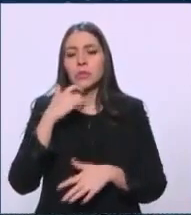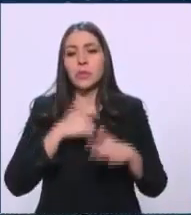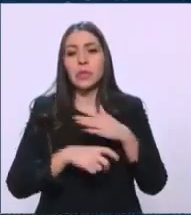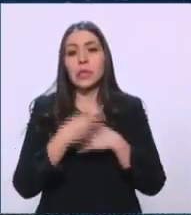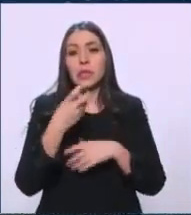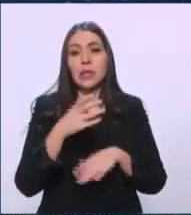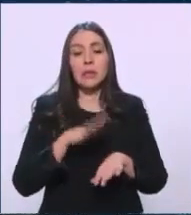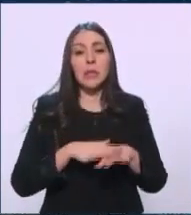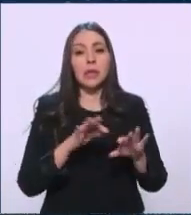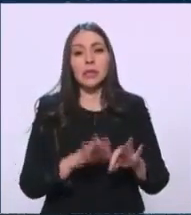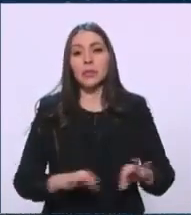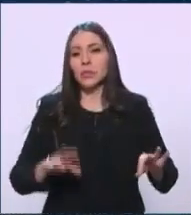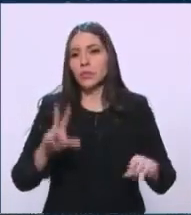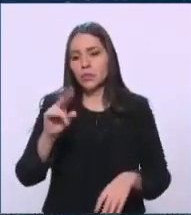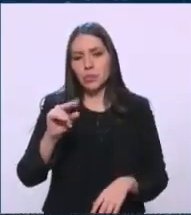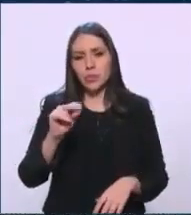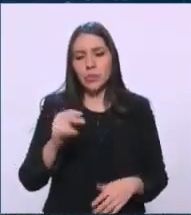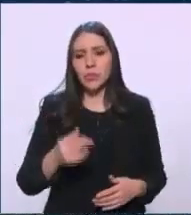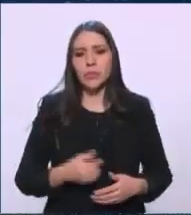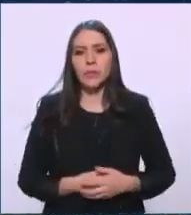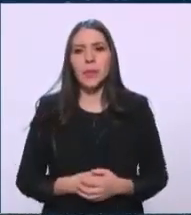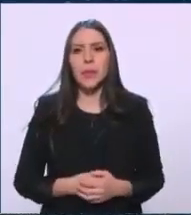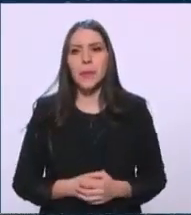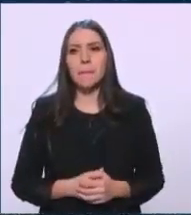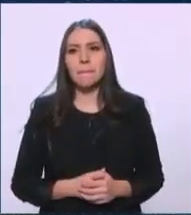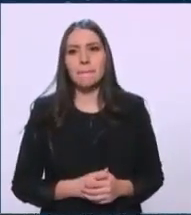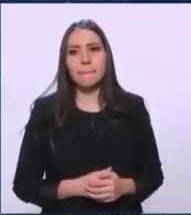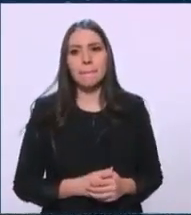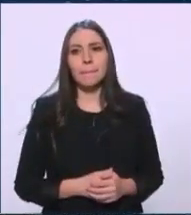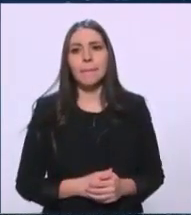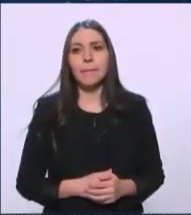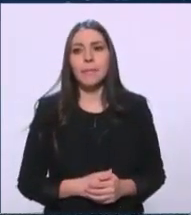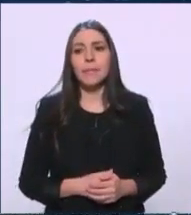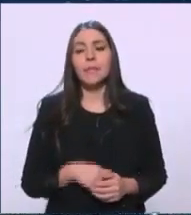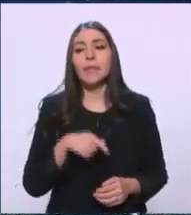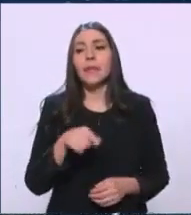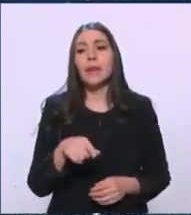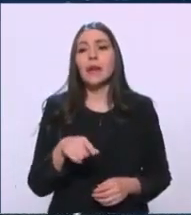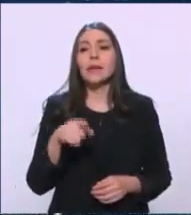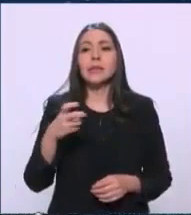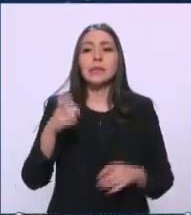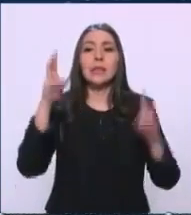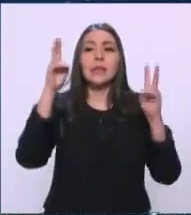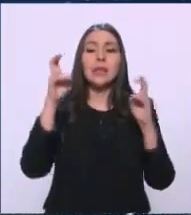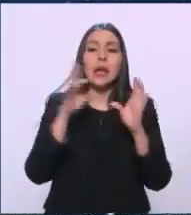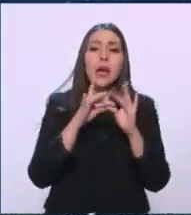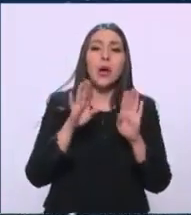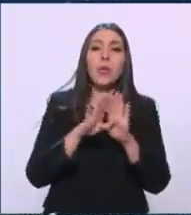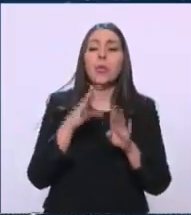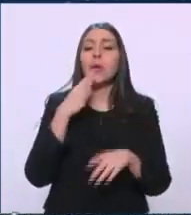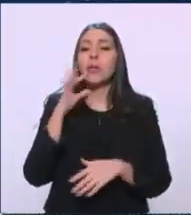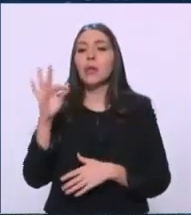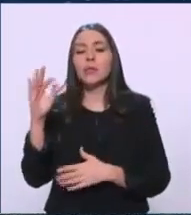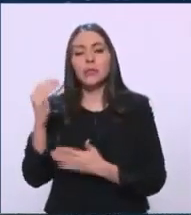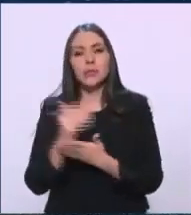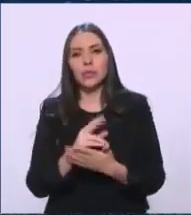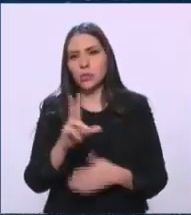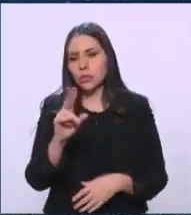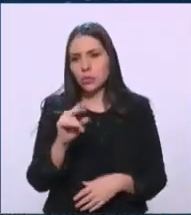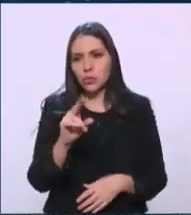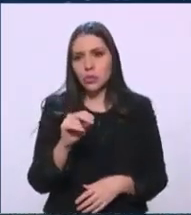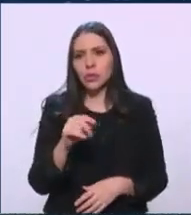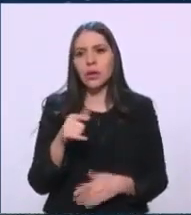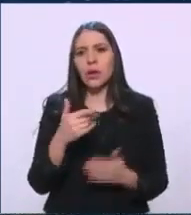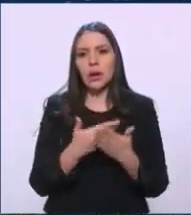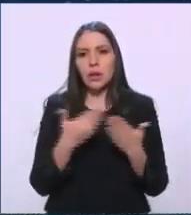tan relevante y no estamos hablando de un tema menor, estamos hablando de intereses personales, estamos hablando